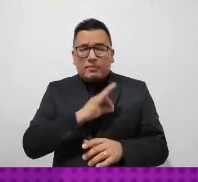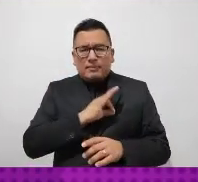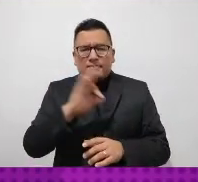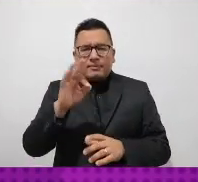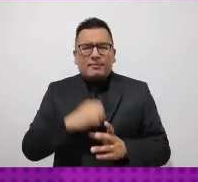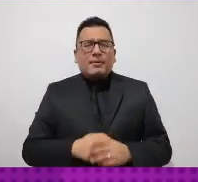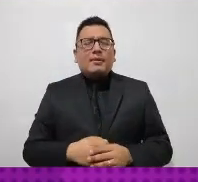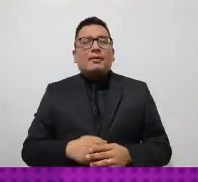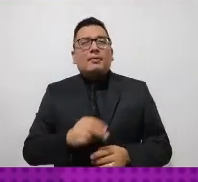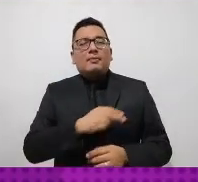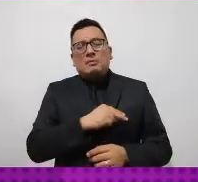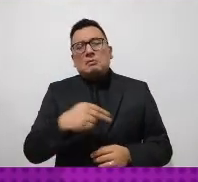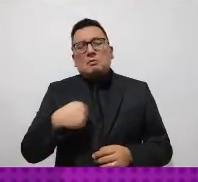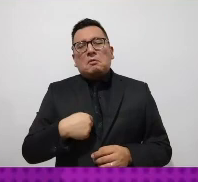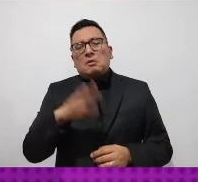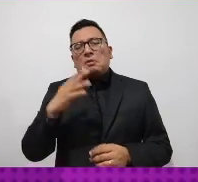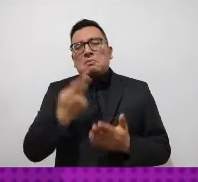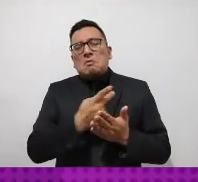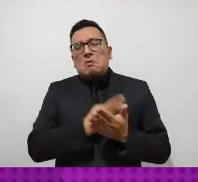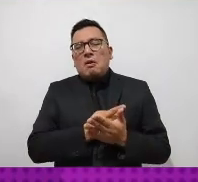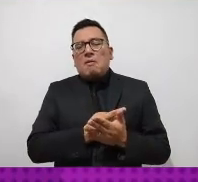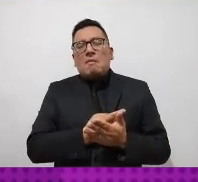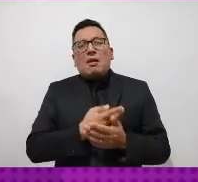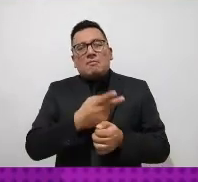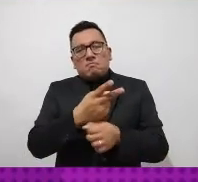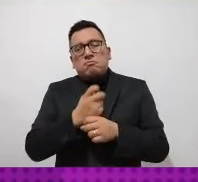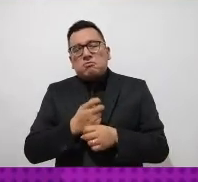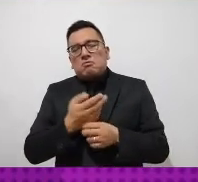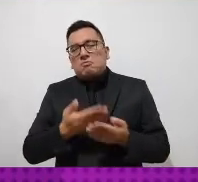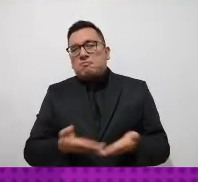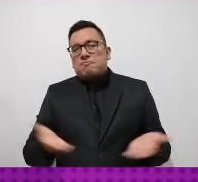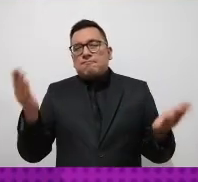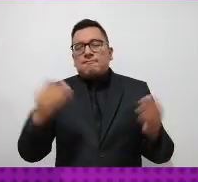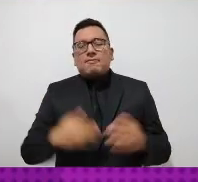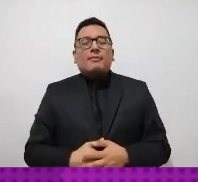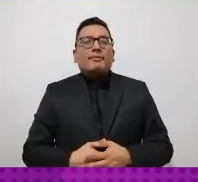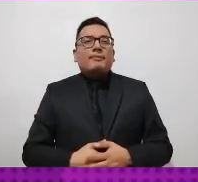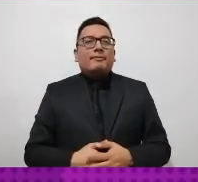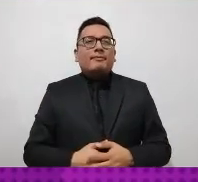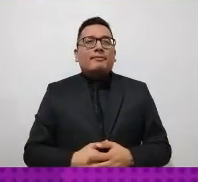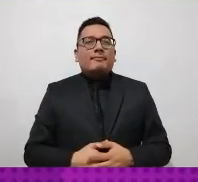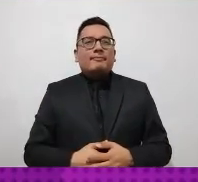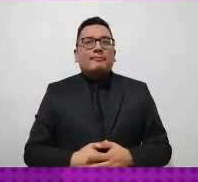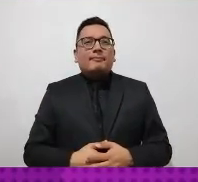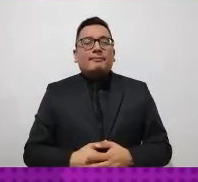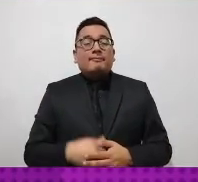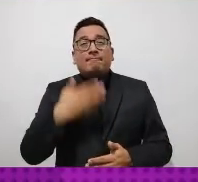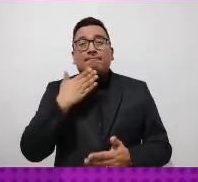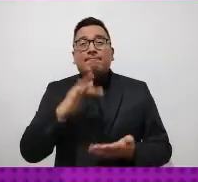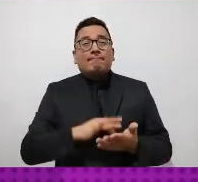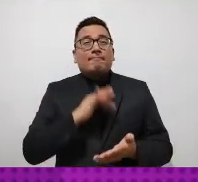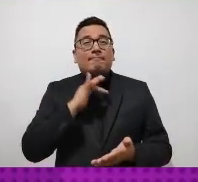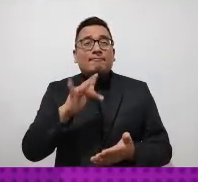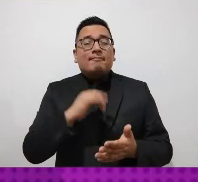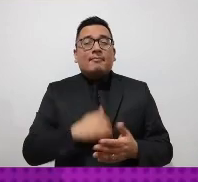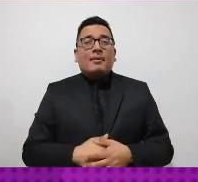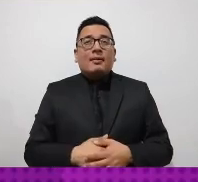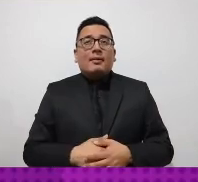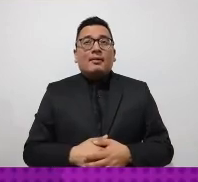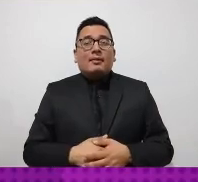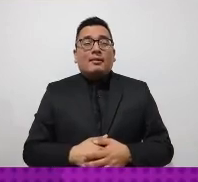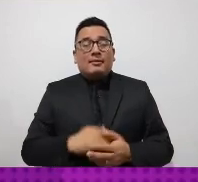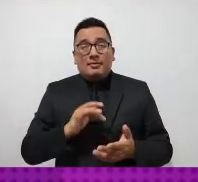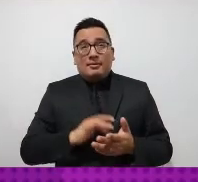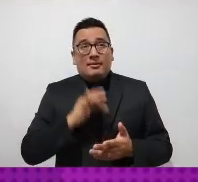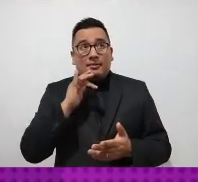hecho. Las puertas del programa y del Instituto Electoral de Coahuila están abiertas para ellas. Perfecto, pues muchísimas gracias,